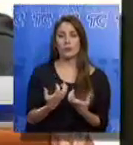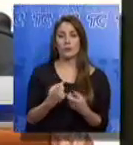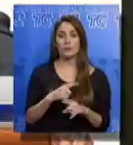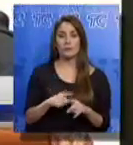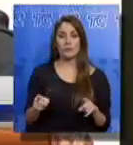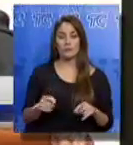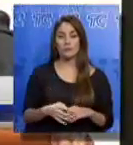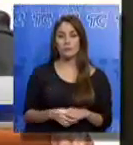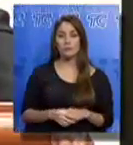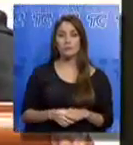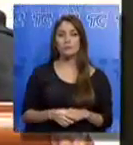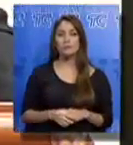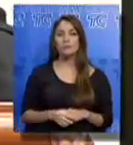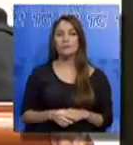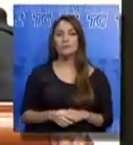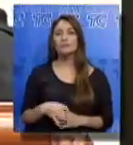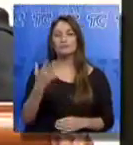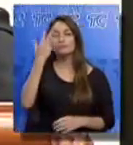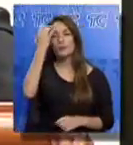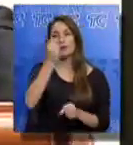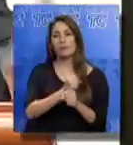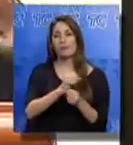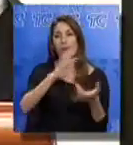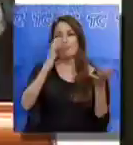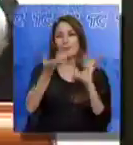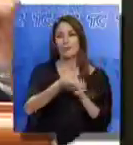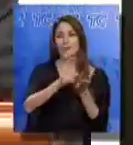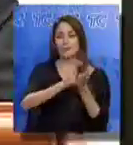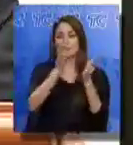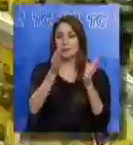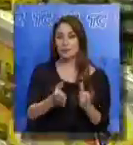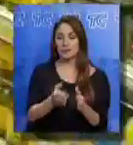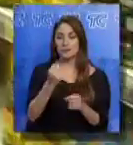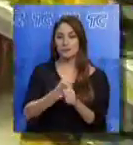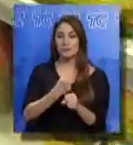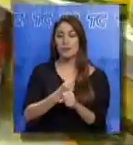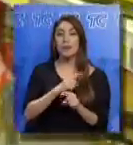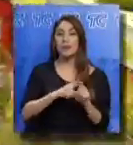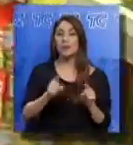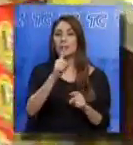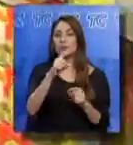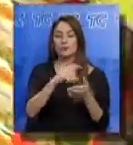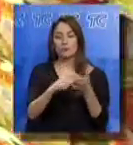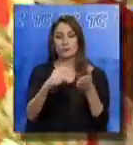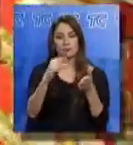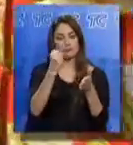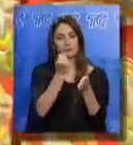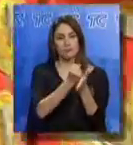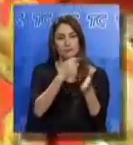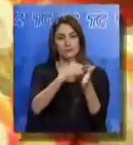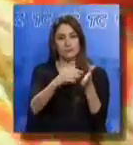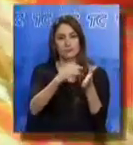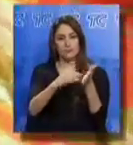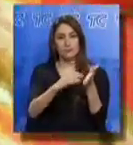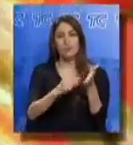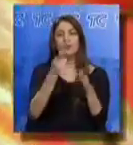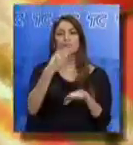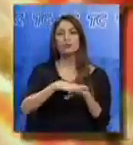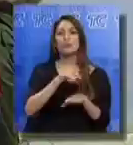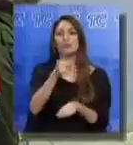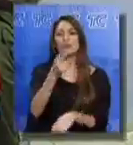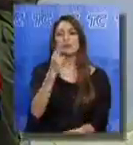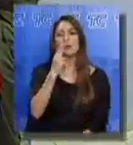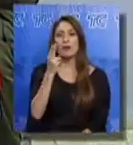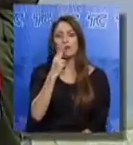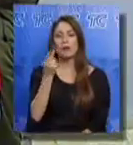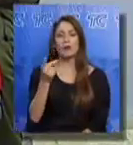la solución de la revolución ciudadana. Primero la gente. El etiquetado de alimentos, el control para el consumo de